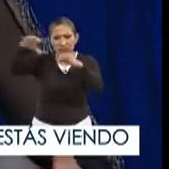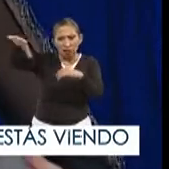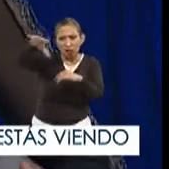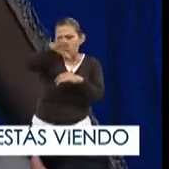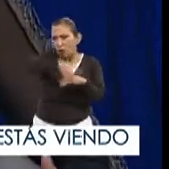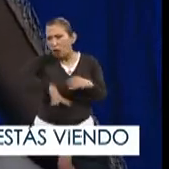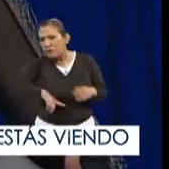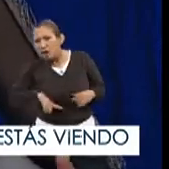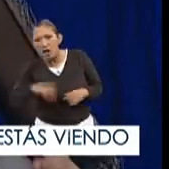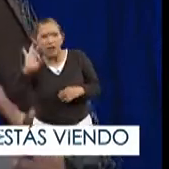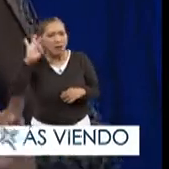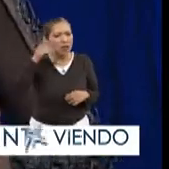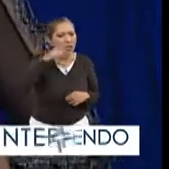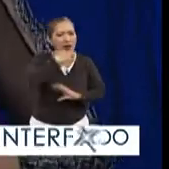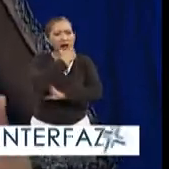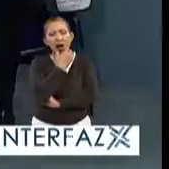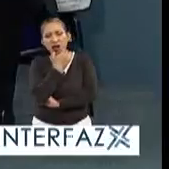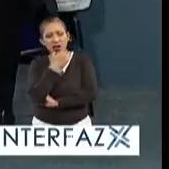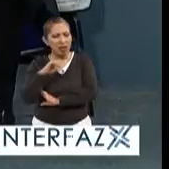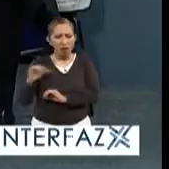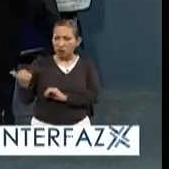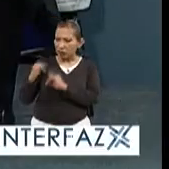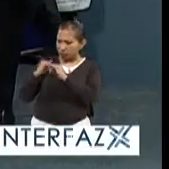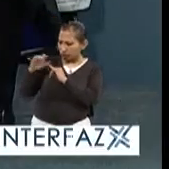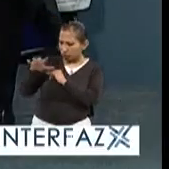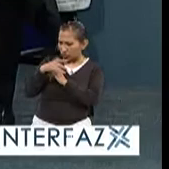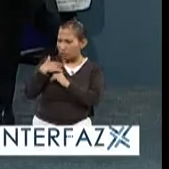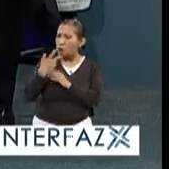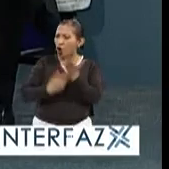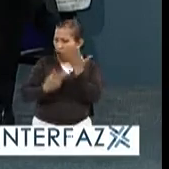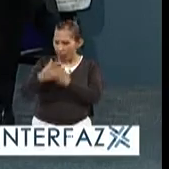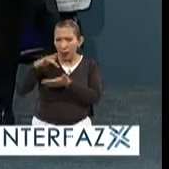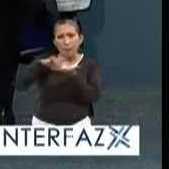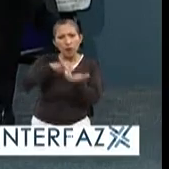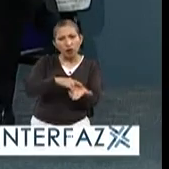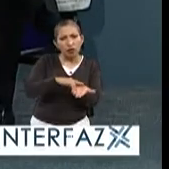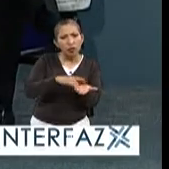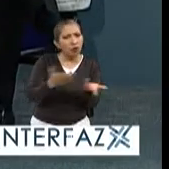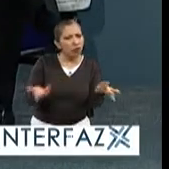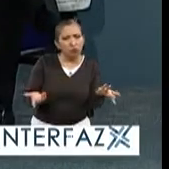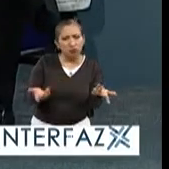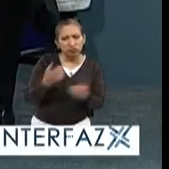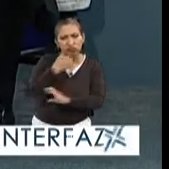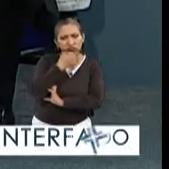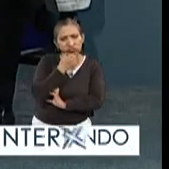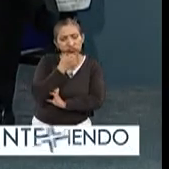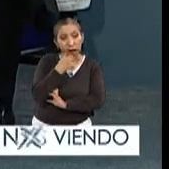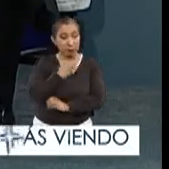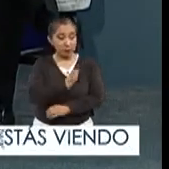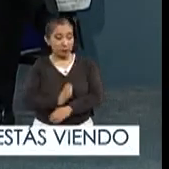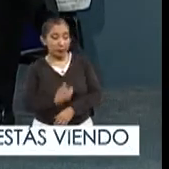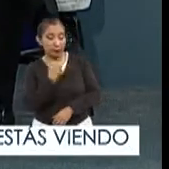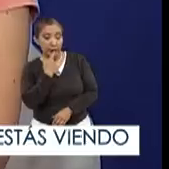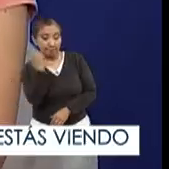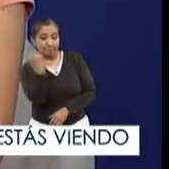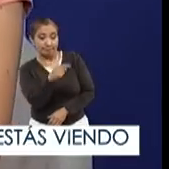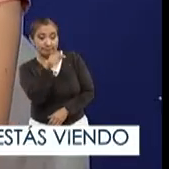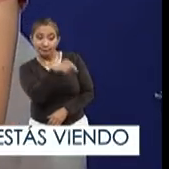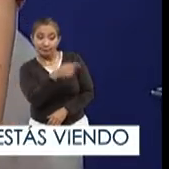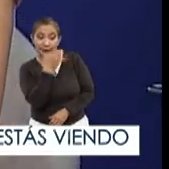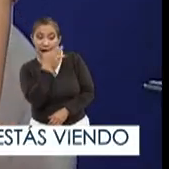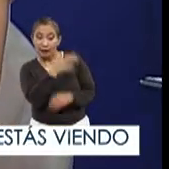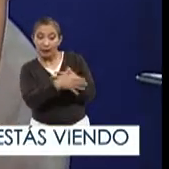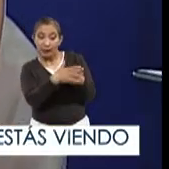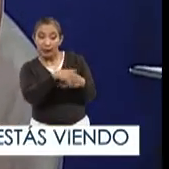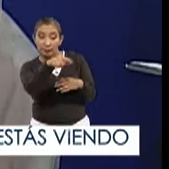de gobierno federal y diferentes instituciones tenían programas de apoyo. ¿Qué es lo que él nos pide? Y dicta una instrucción en la cual